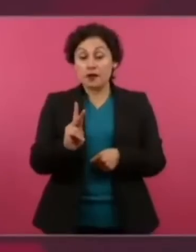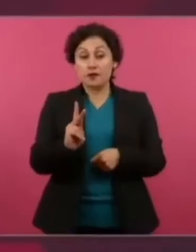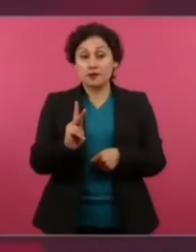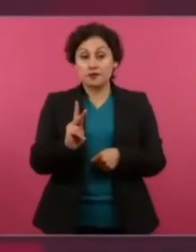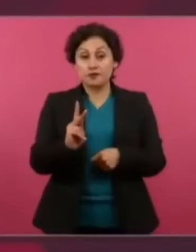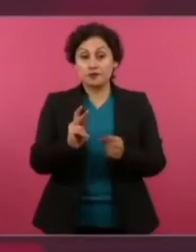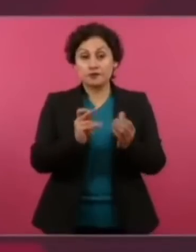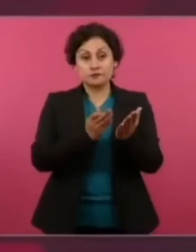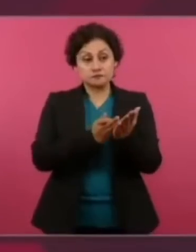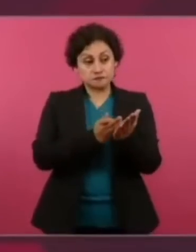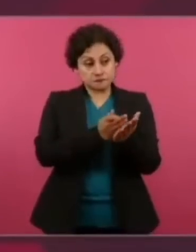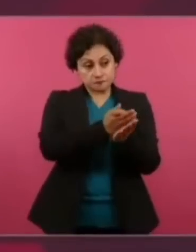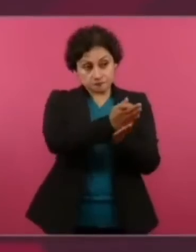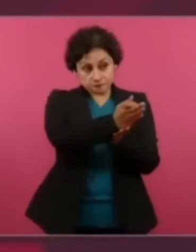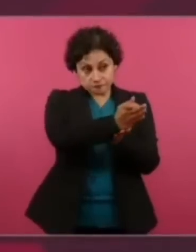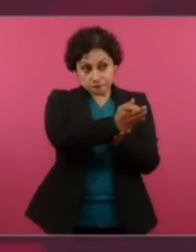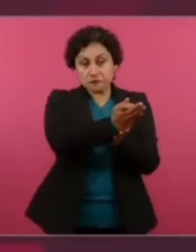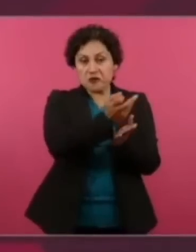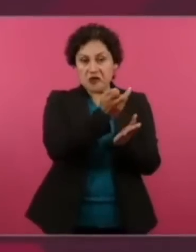se obtiene